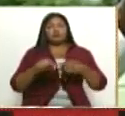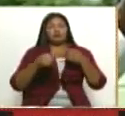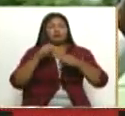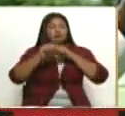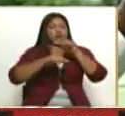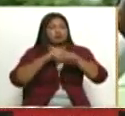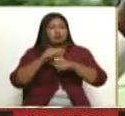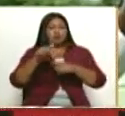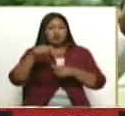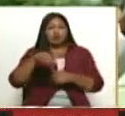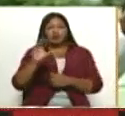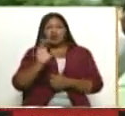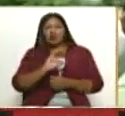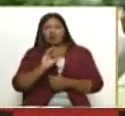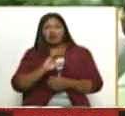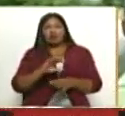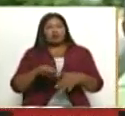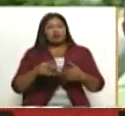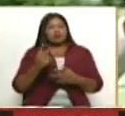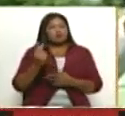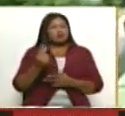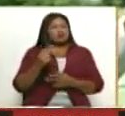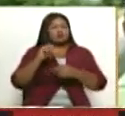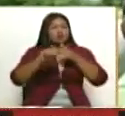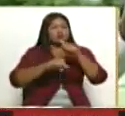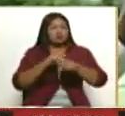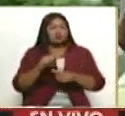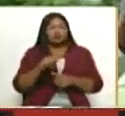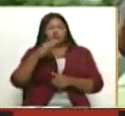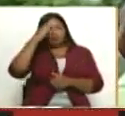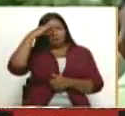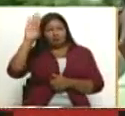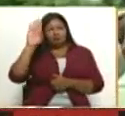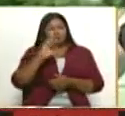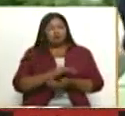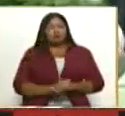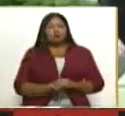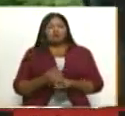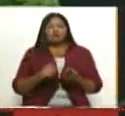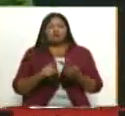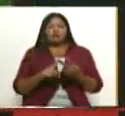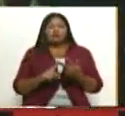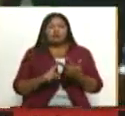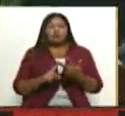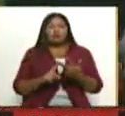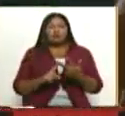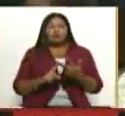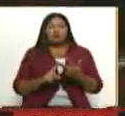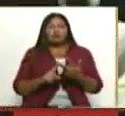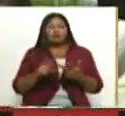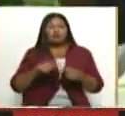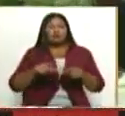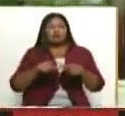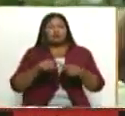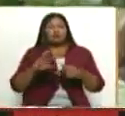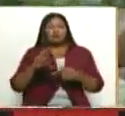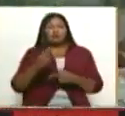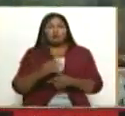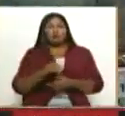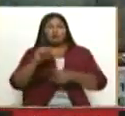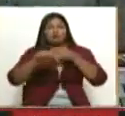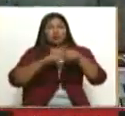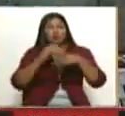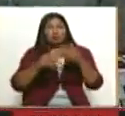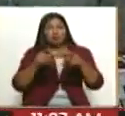acá en Caracas, un segundo ciclo en México, un tercer ciclo en La Habana, venimos a este cuarto ciclo de nuevo